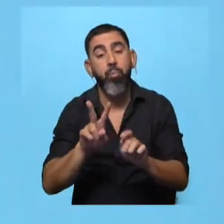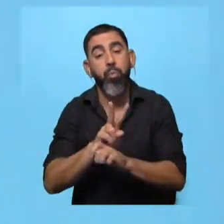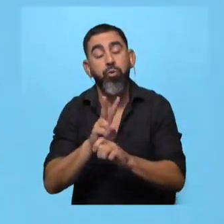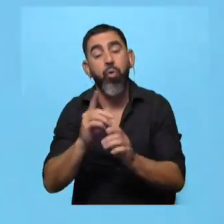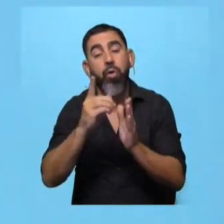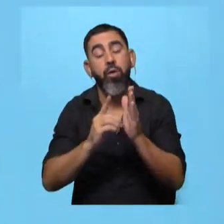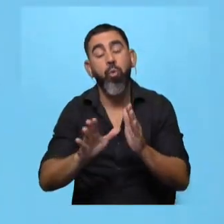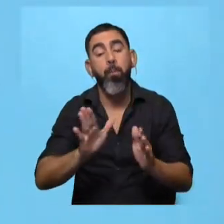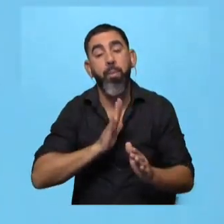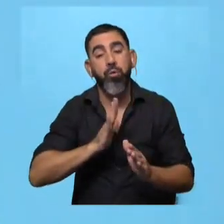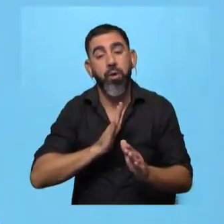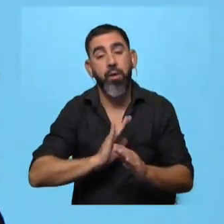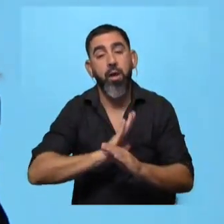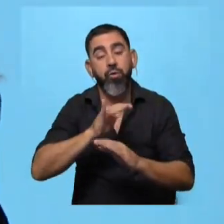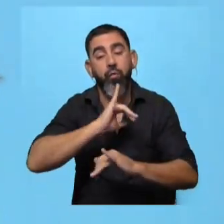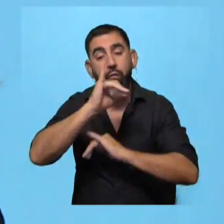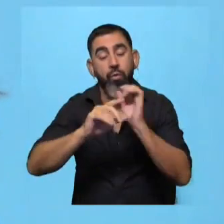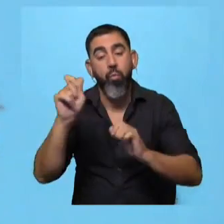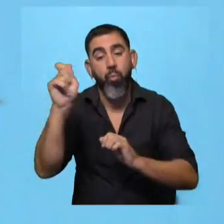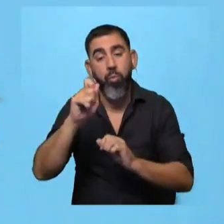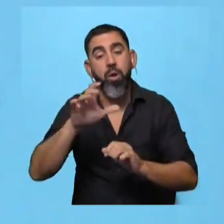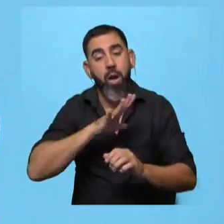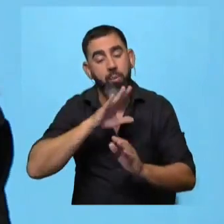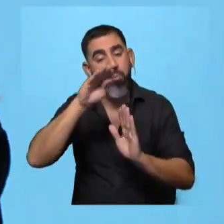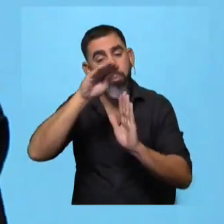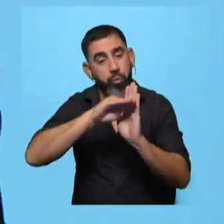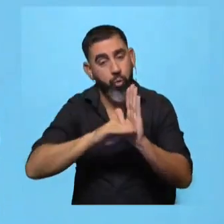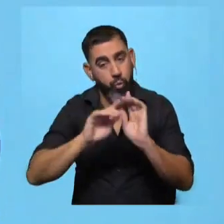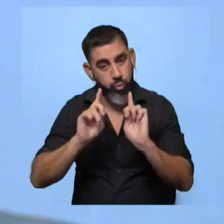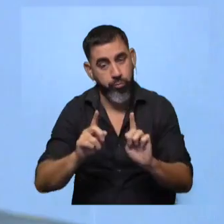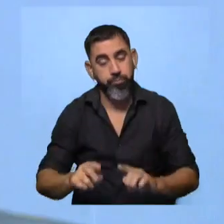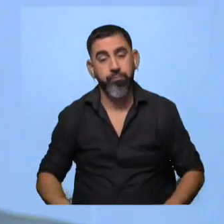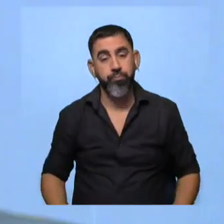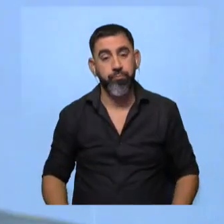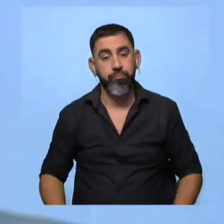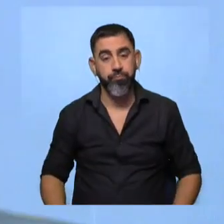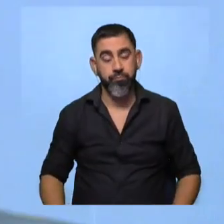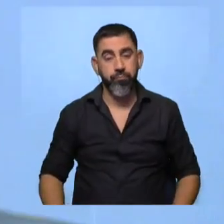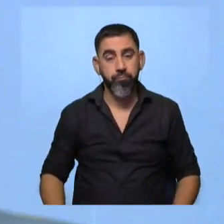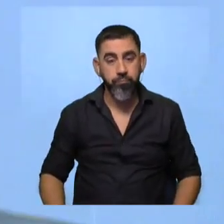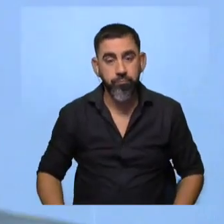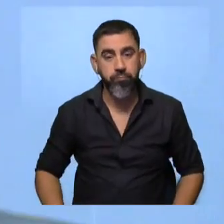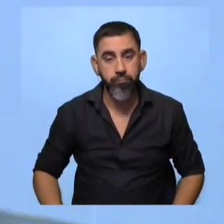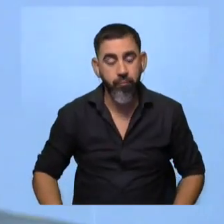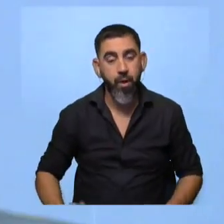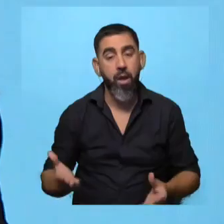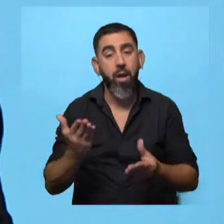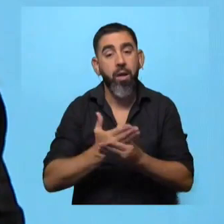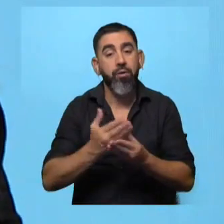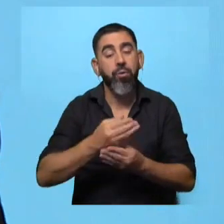y de Acceso a la Información Pública y hay un protocolo de acceso, básicamente. Perfecto. Hoy está todo el archivo